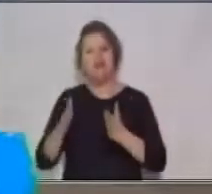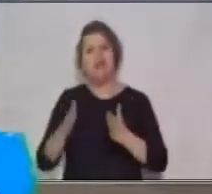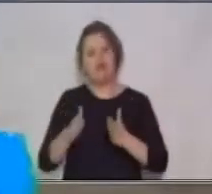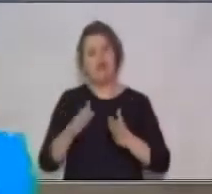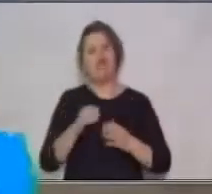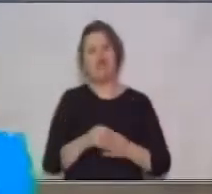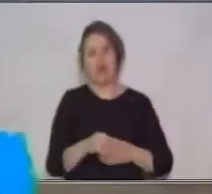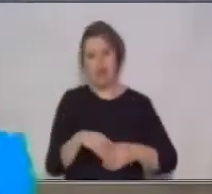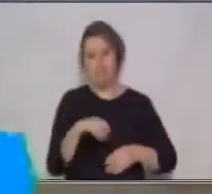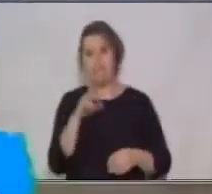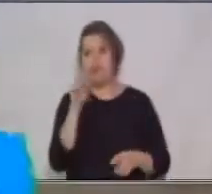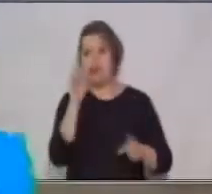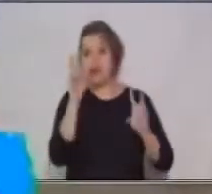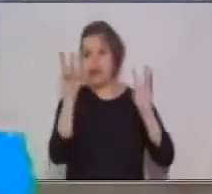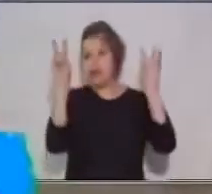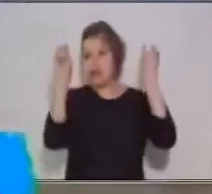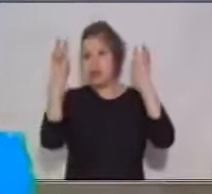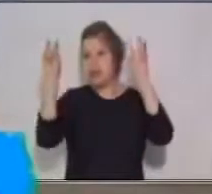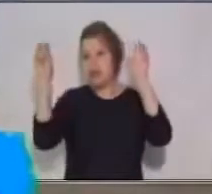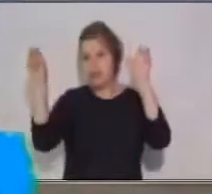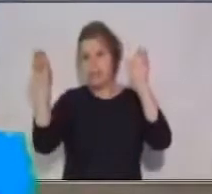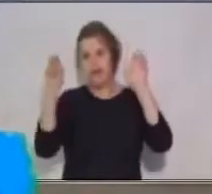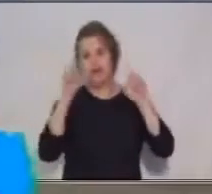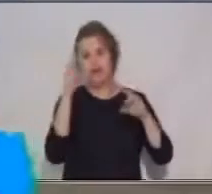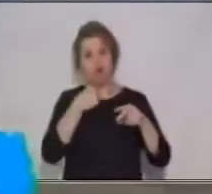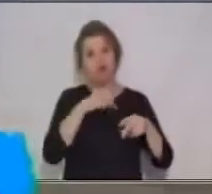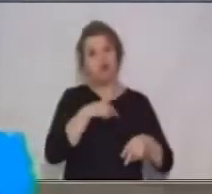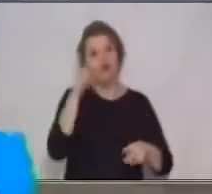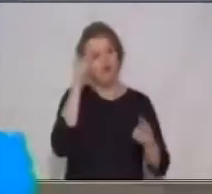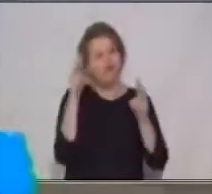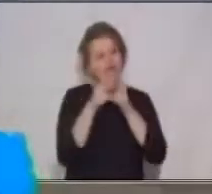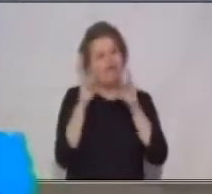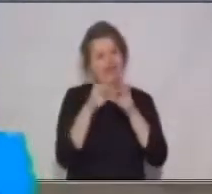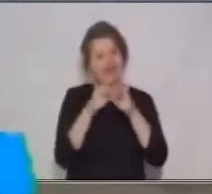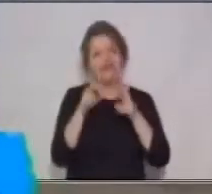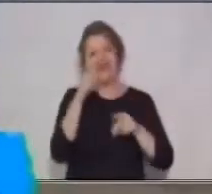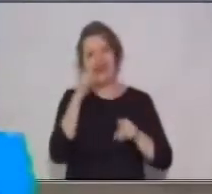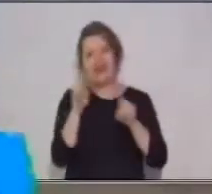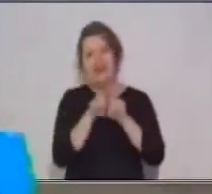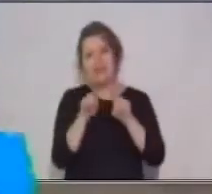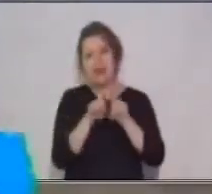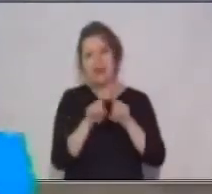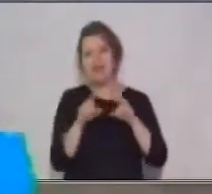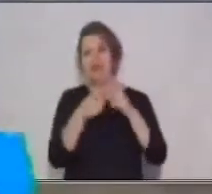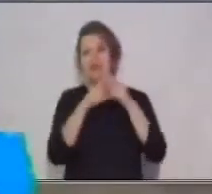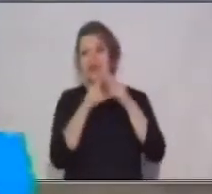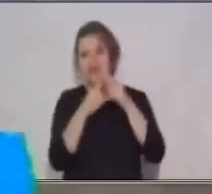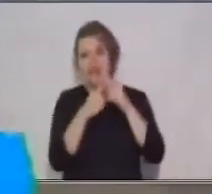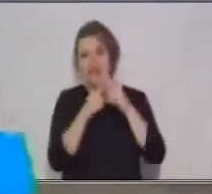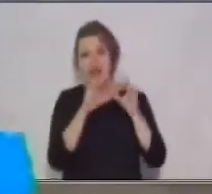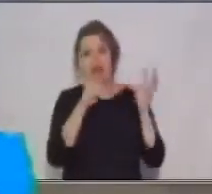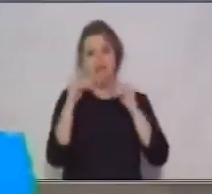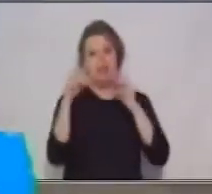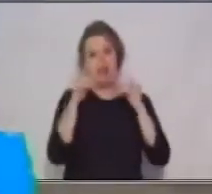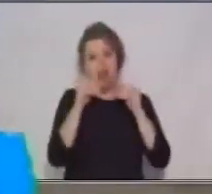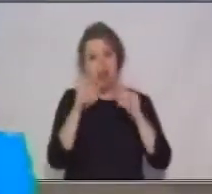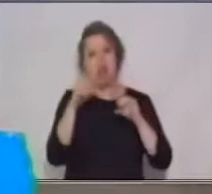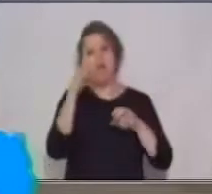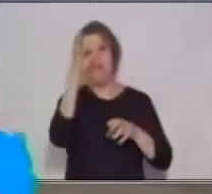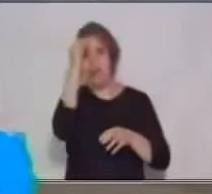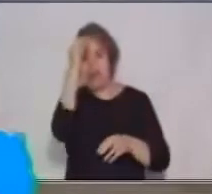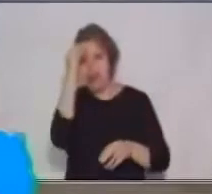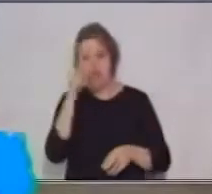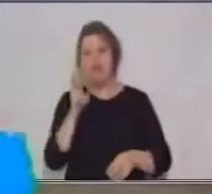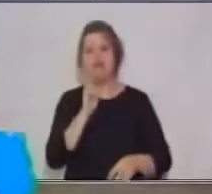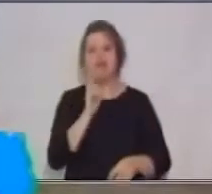acuerdo a esas categorías gramaticales que nosotros ya conocemos. Por ende, vamos a iniciar entonces hablando del verbo. Pero